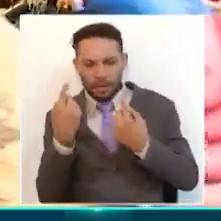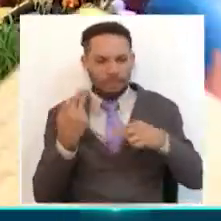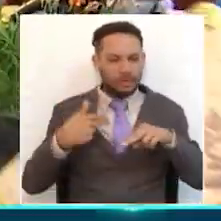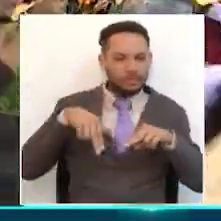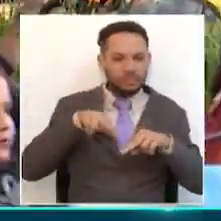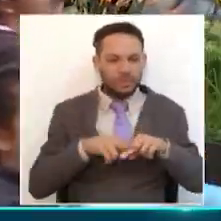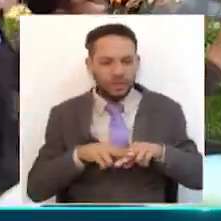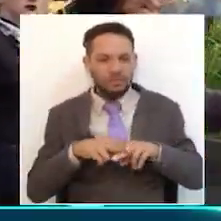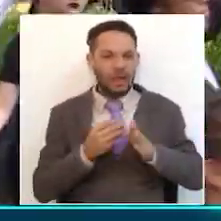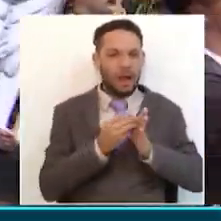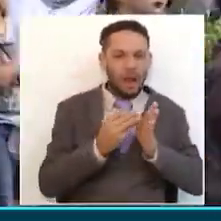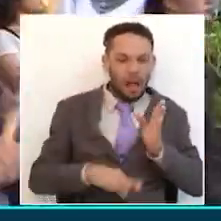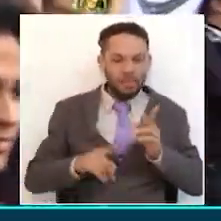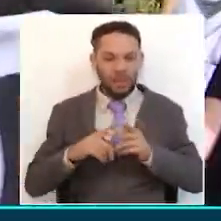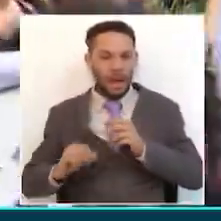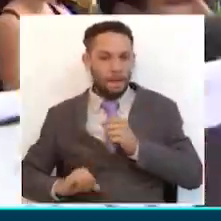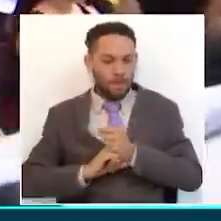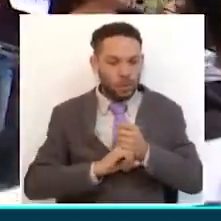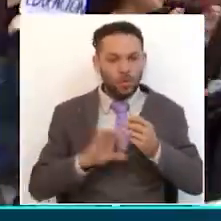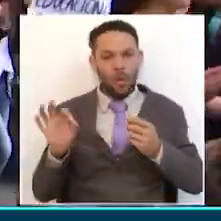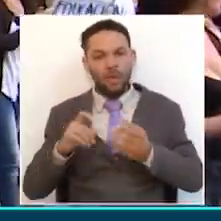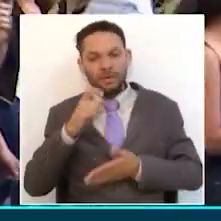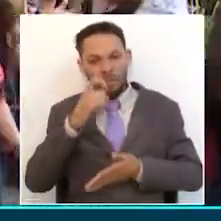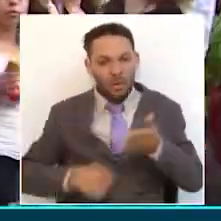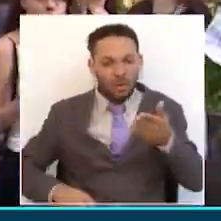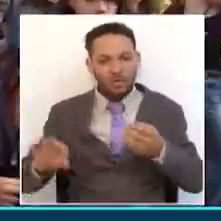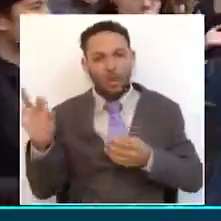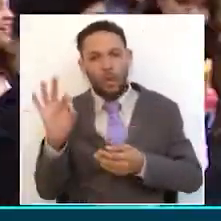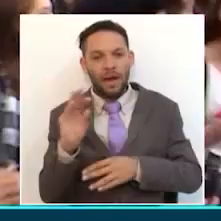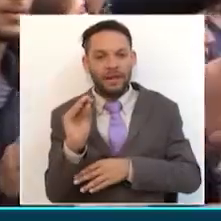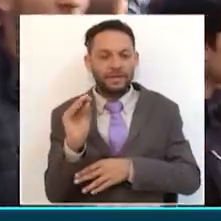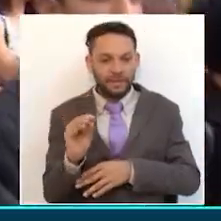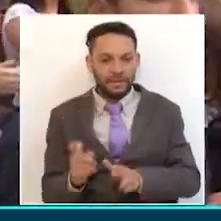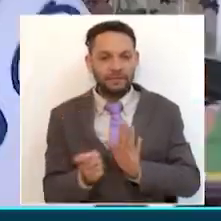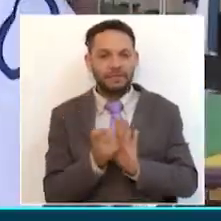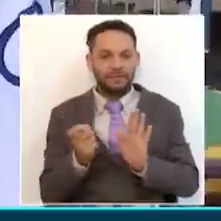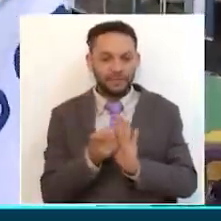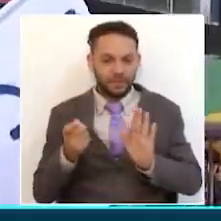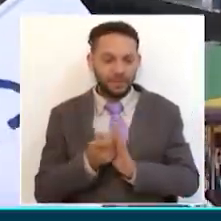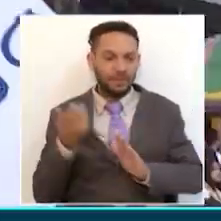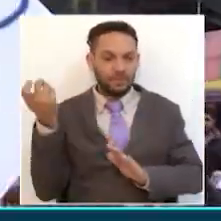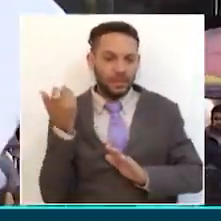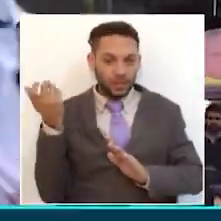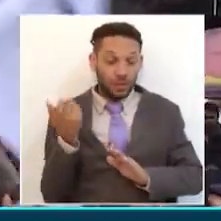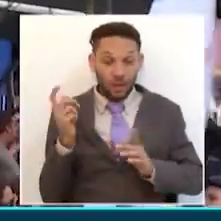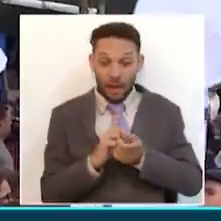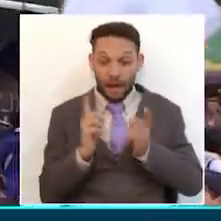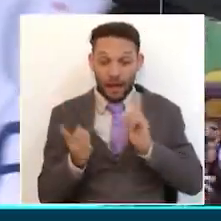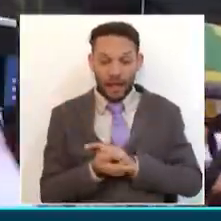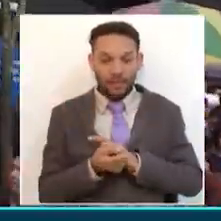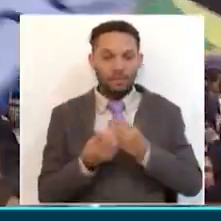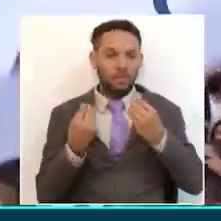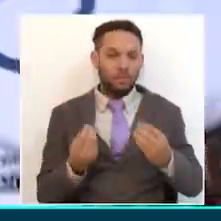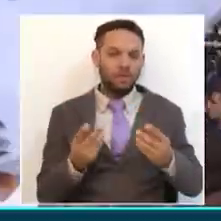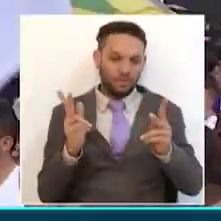la eliminación de los subsidios, el aumento de los impuestos a la gasolina o el simple anuncio de una reforma pensional hace que millones de colombianos salgan a las calles